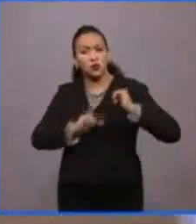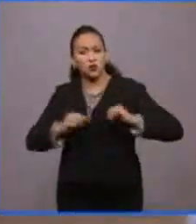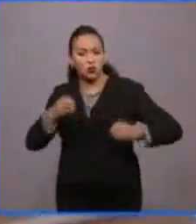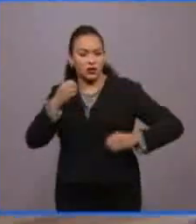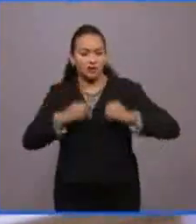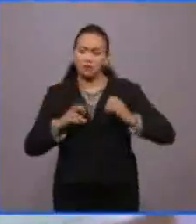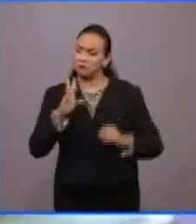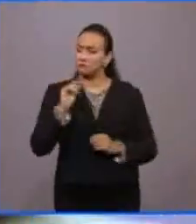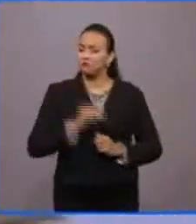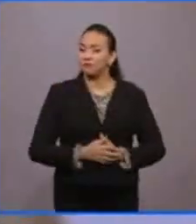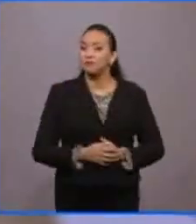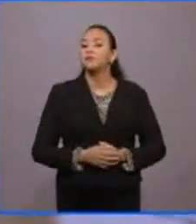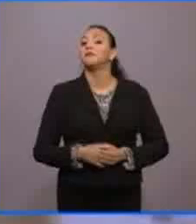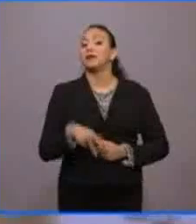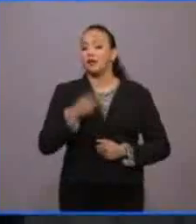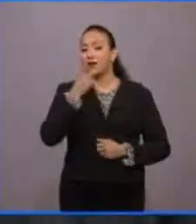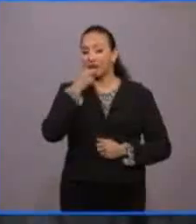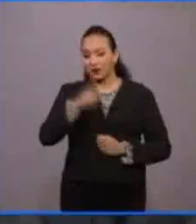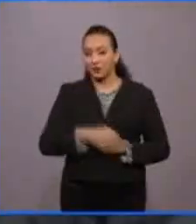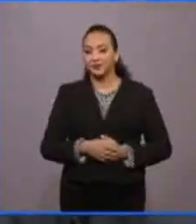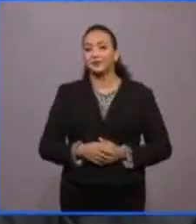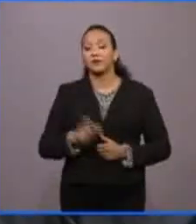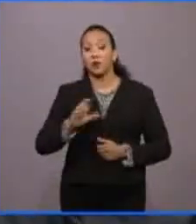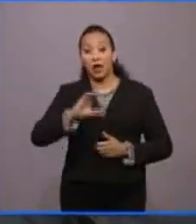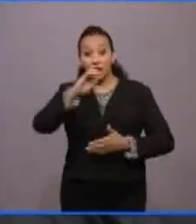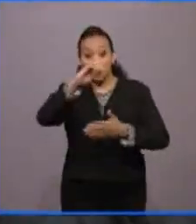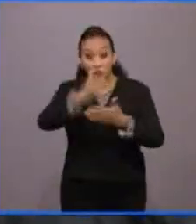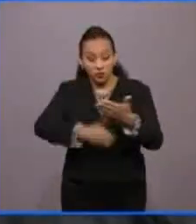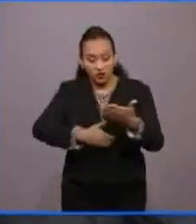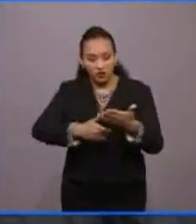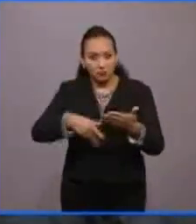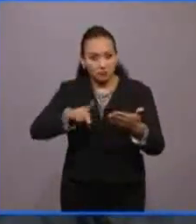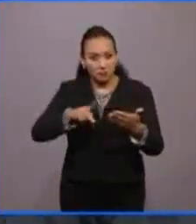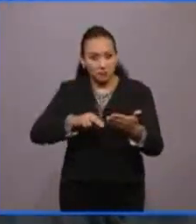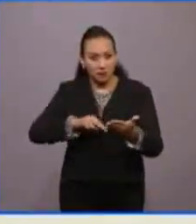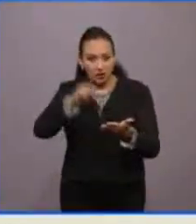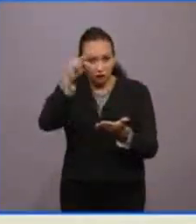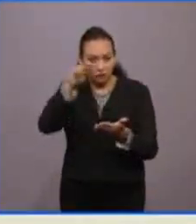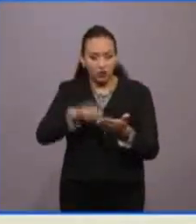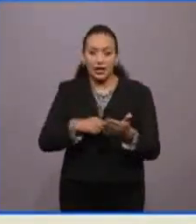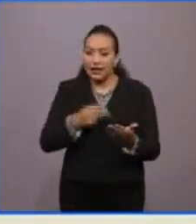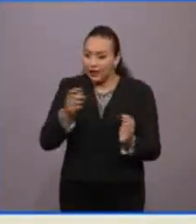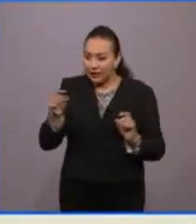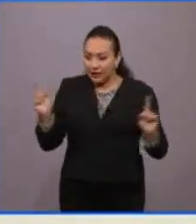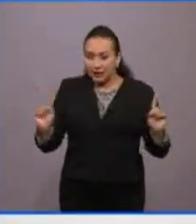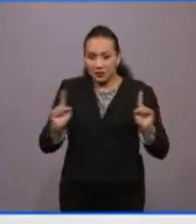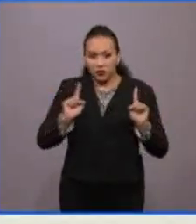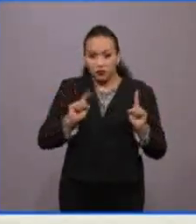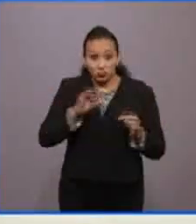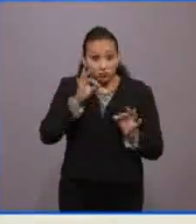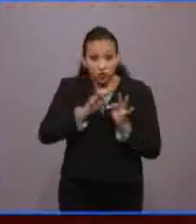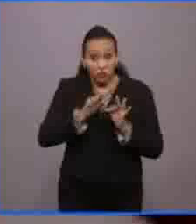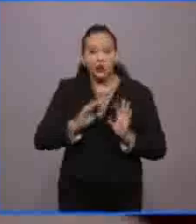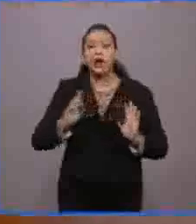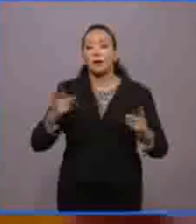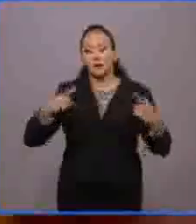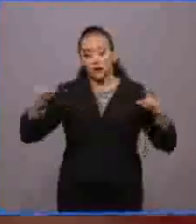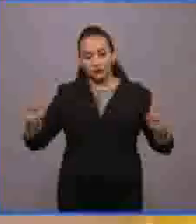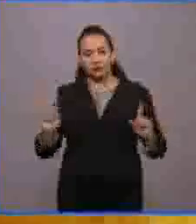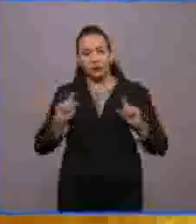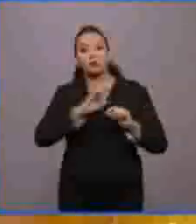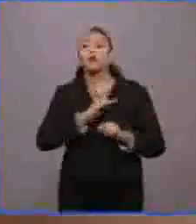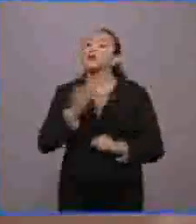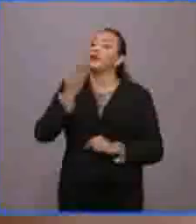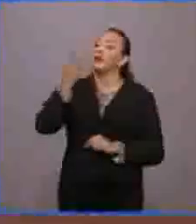judicial. Sin embargo, precisó que cuando estos convenios no se cumplen voluntariamente, las partes pueden reclamar lo pactado